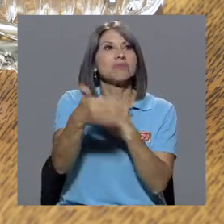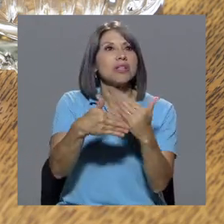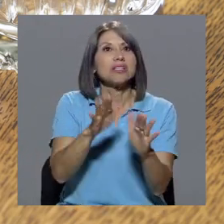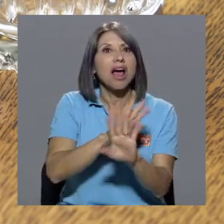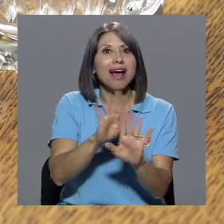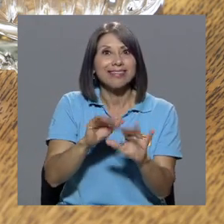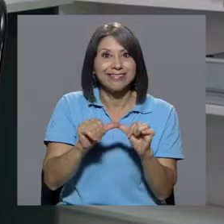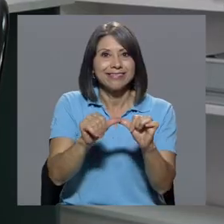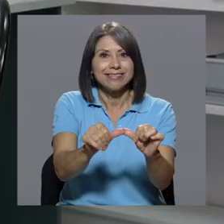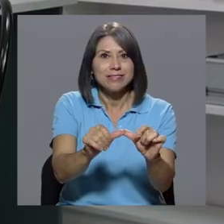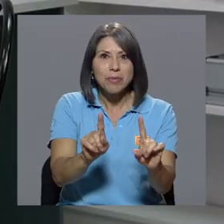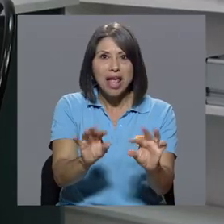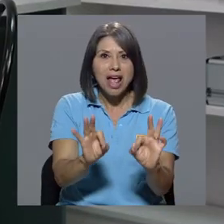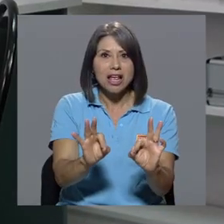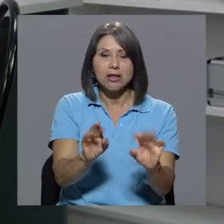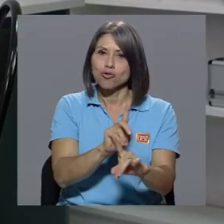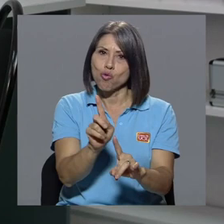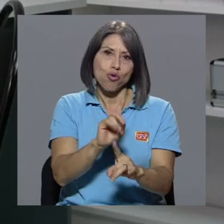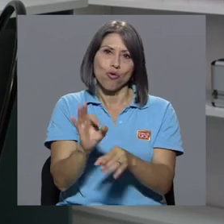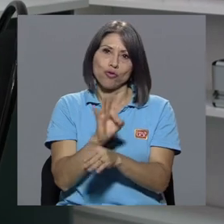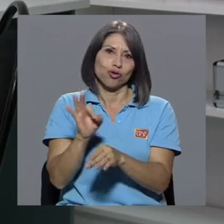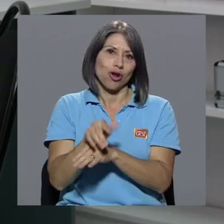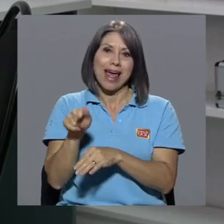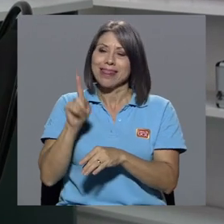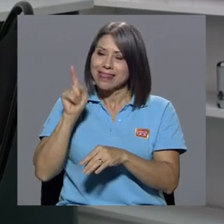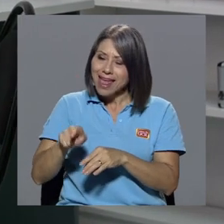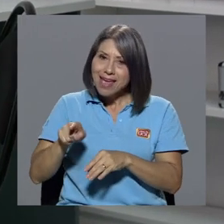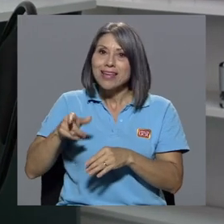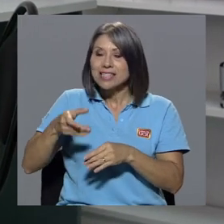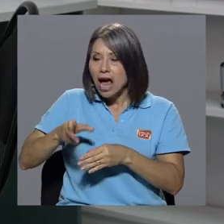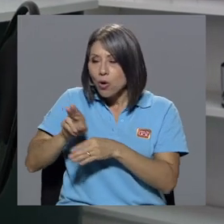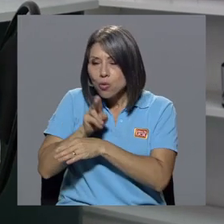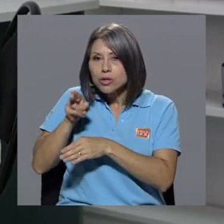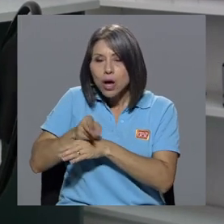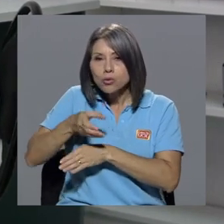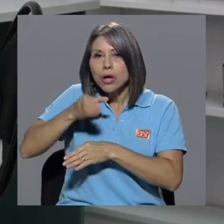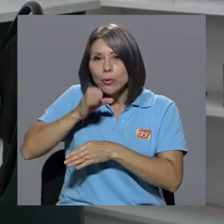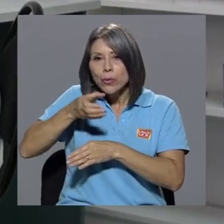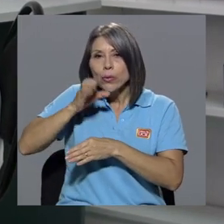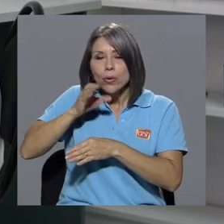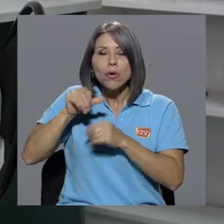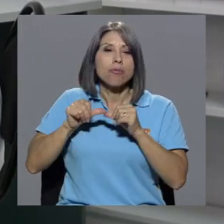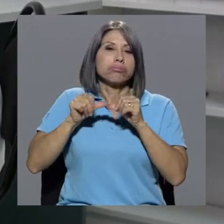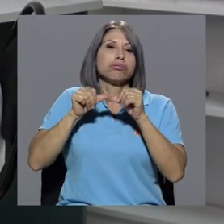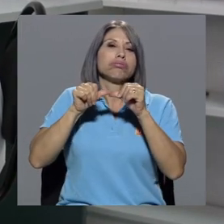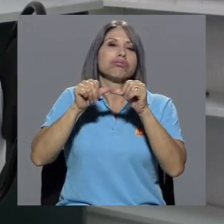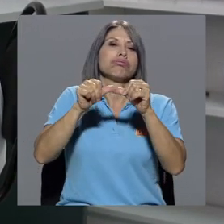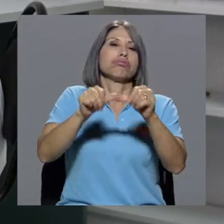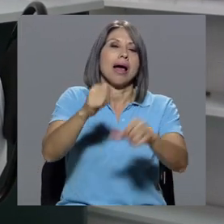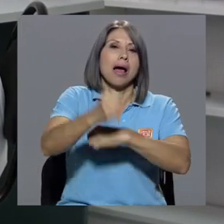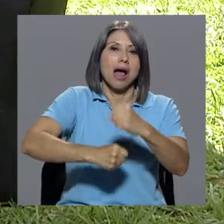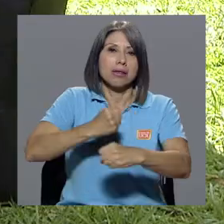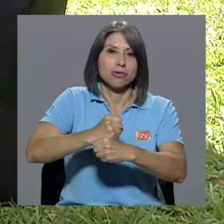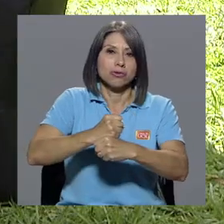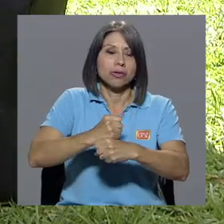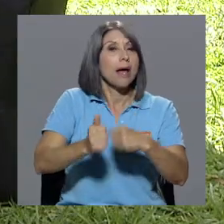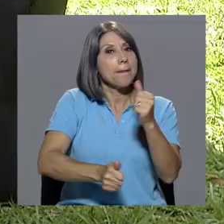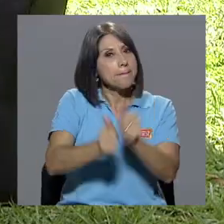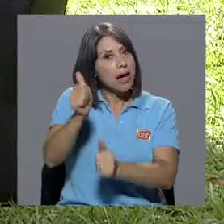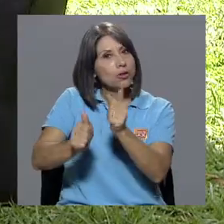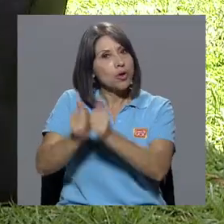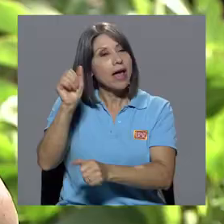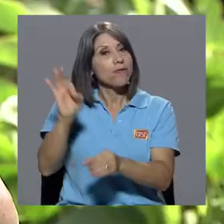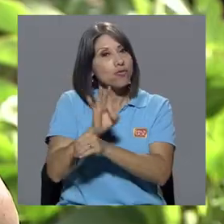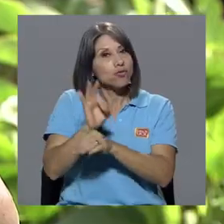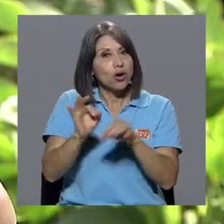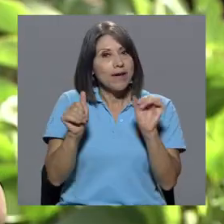no funciona de esa manera. Es algo que debe ser constante a lo largo de los años, ¿verdad? Entonces, en realidad, todos, la mayoría funcionan,